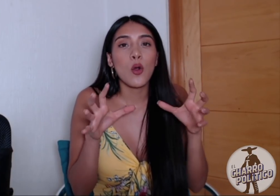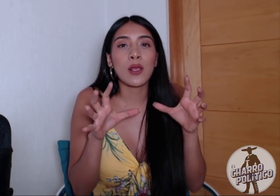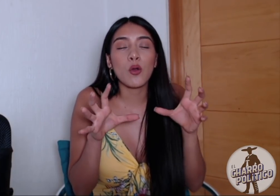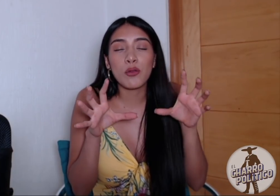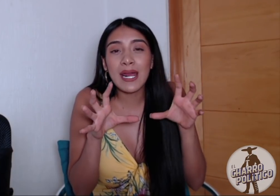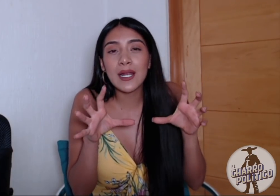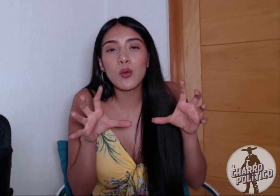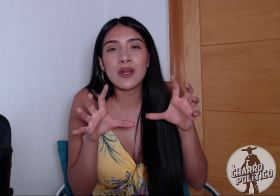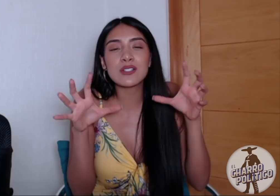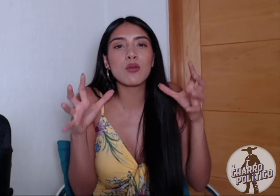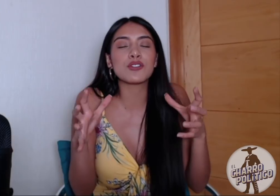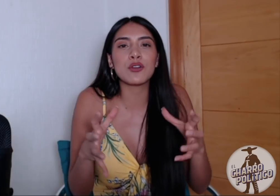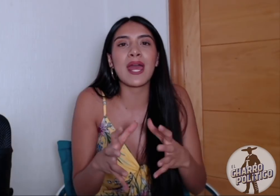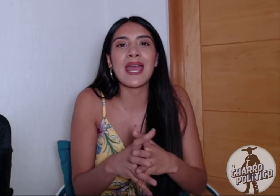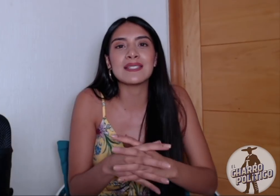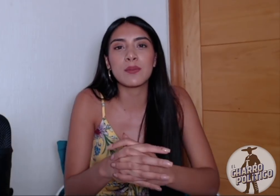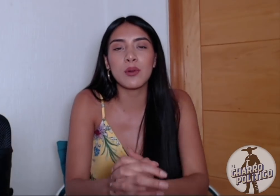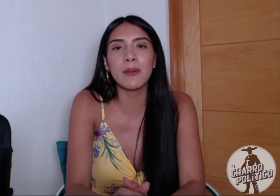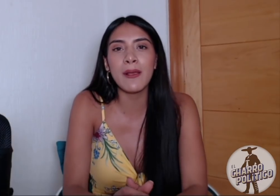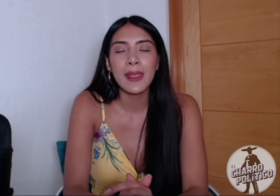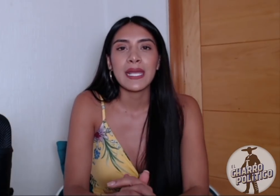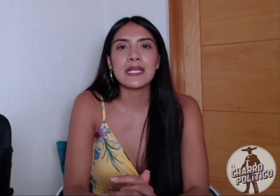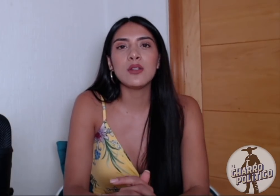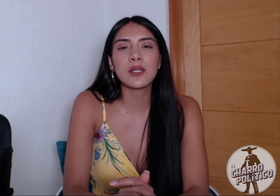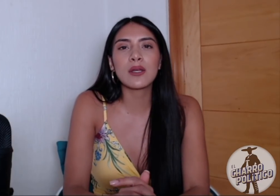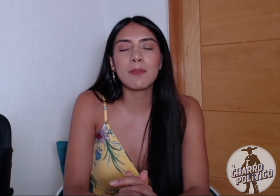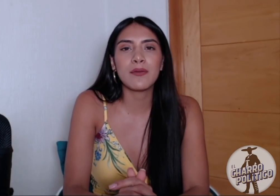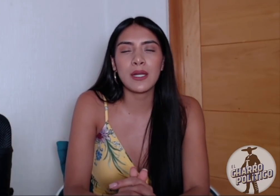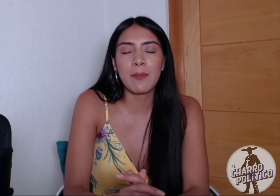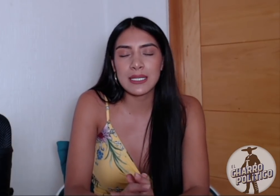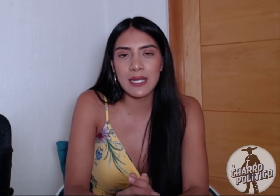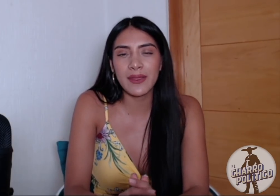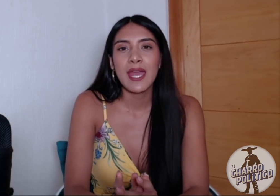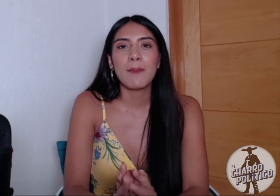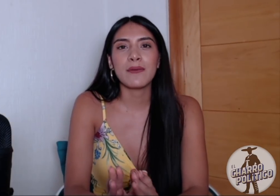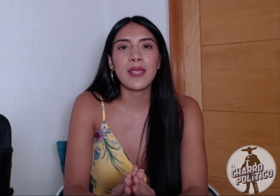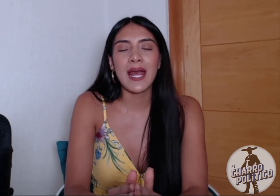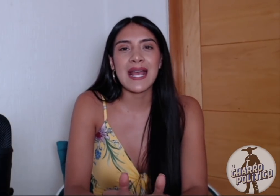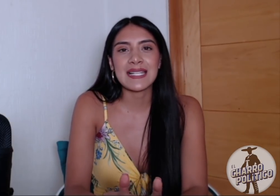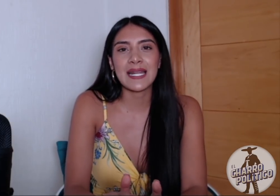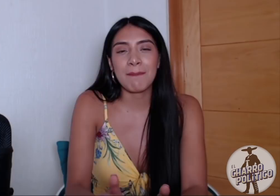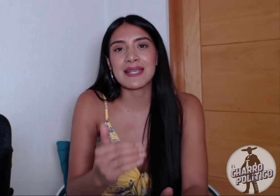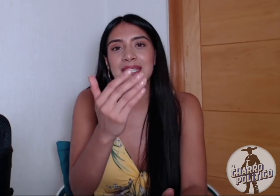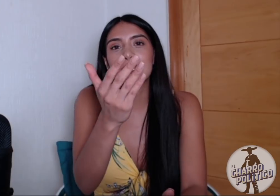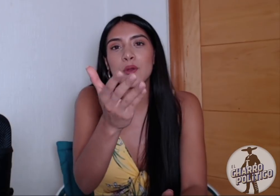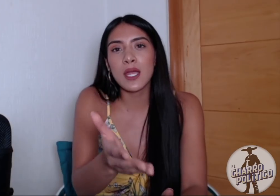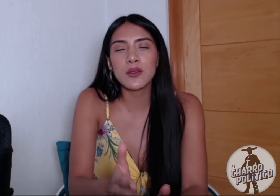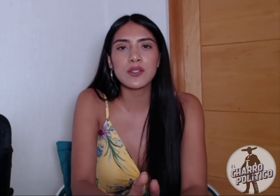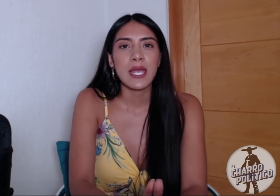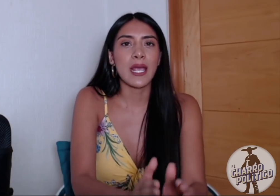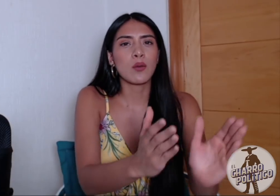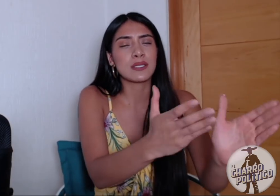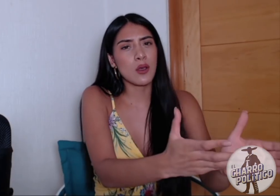contener o encontrarle una solución a este problema, y es lógico que el presidente prefiera hacerle más caso